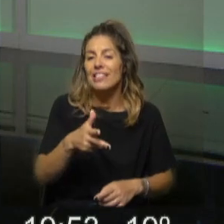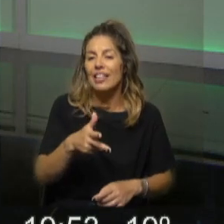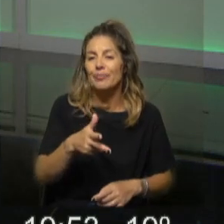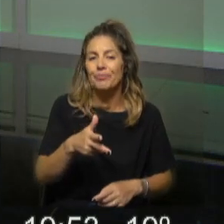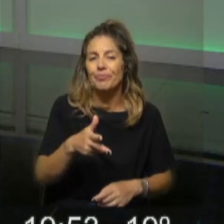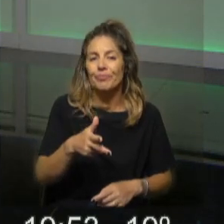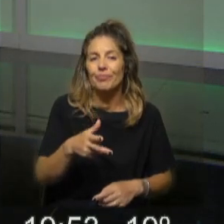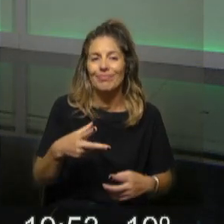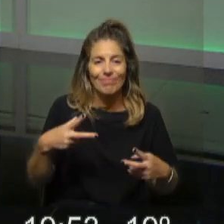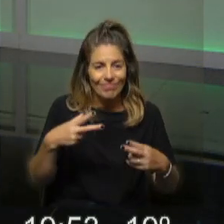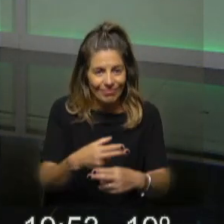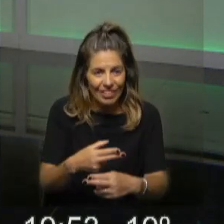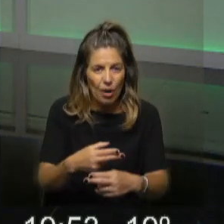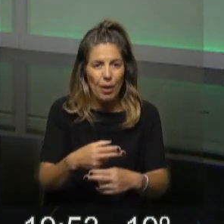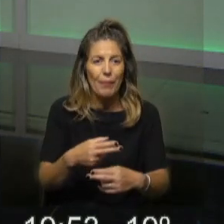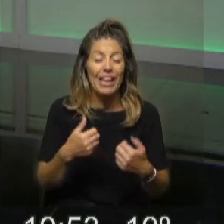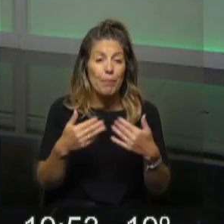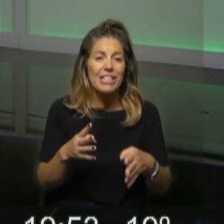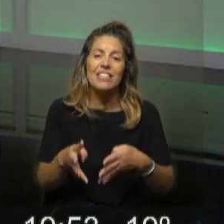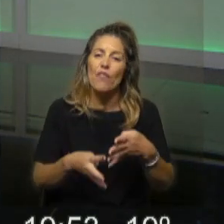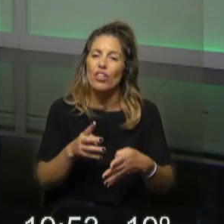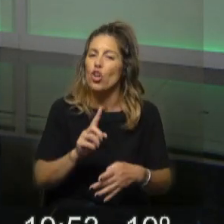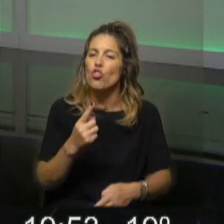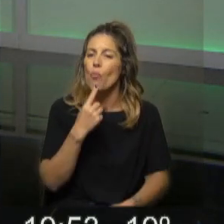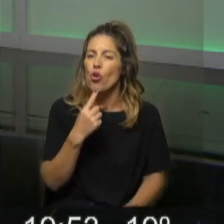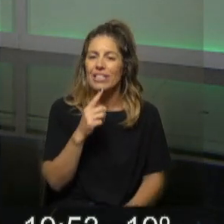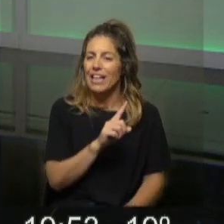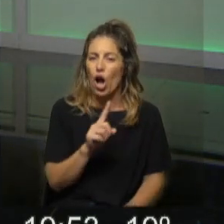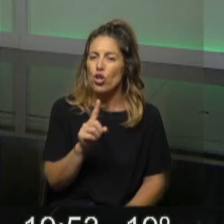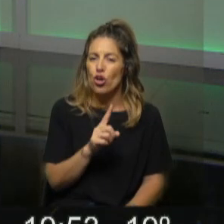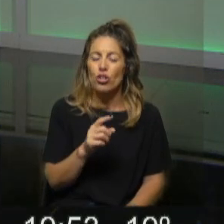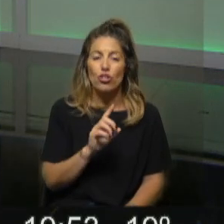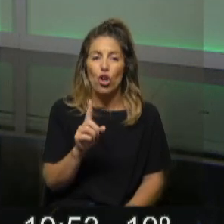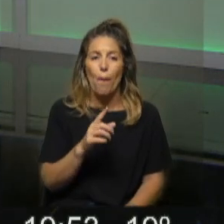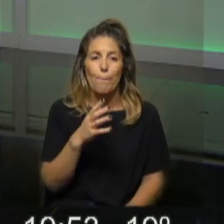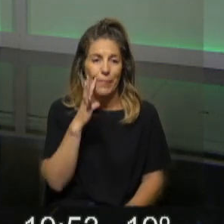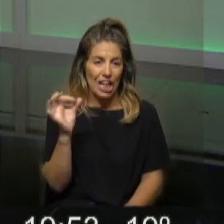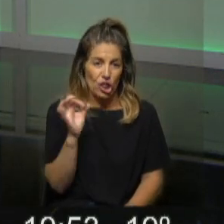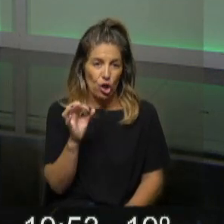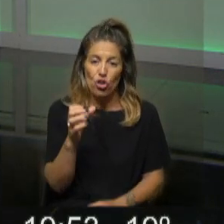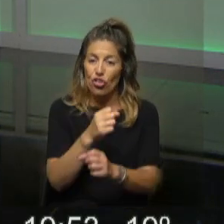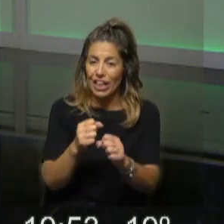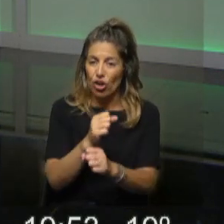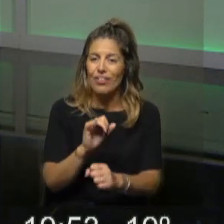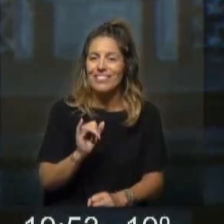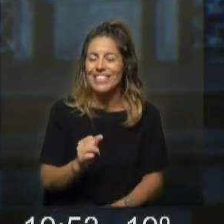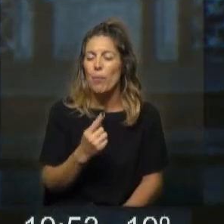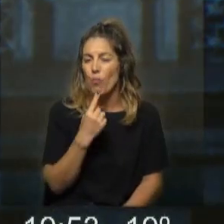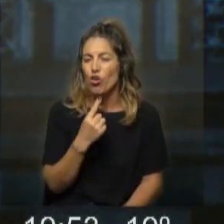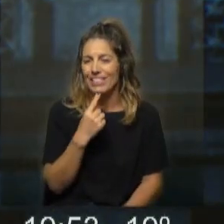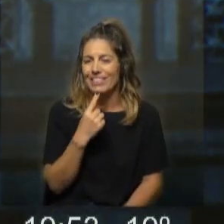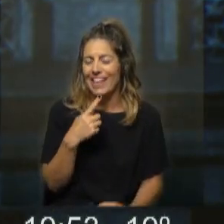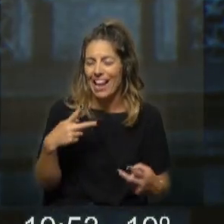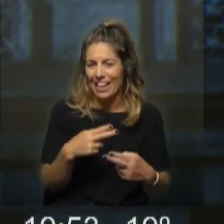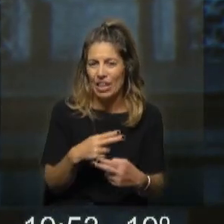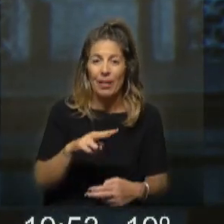las trabas para lograr implementarlo no son políticas, sino, perdón, no son tecnológicas, sino políticas. Y en una